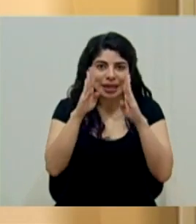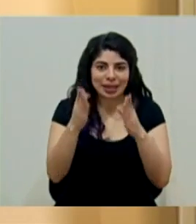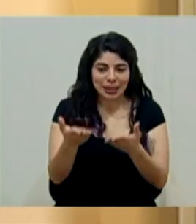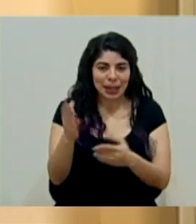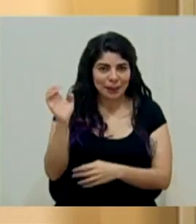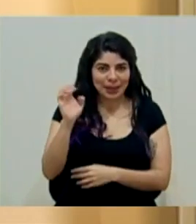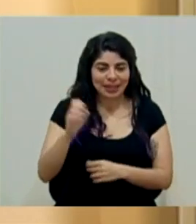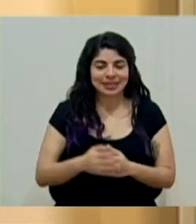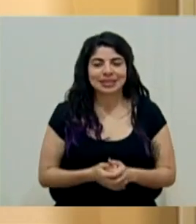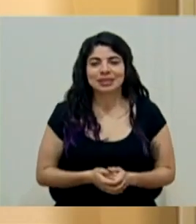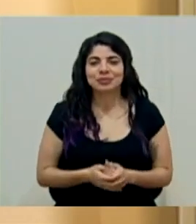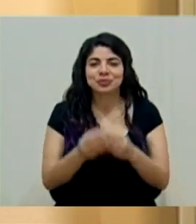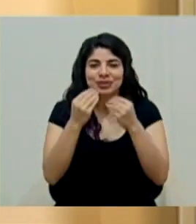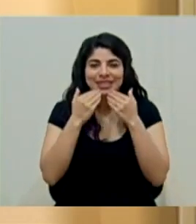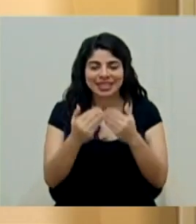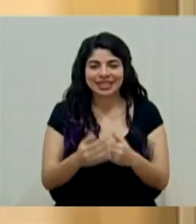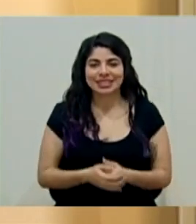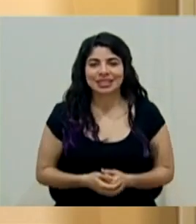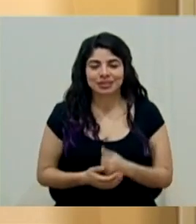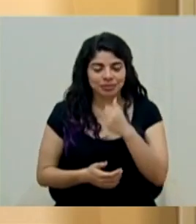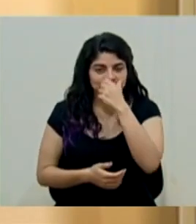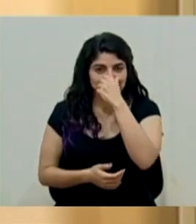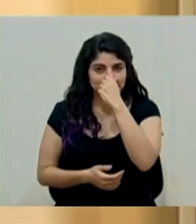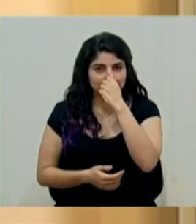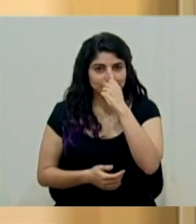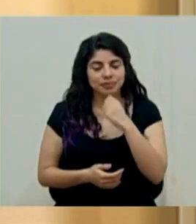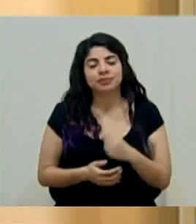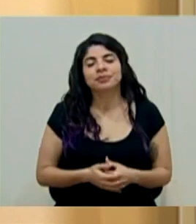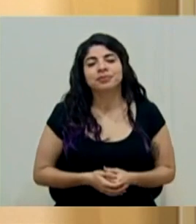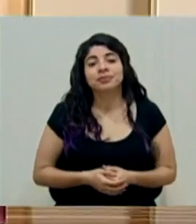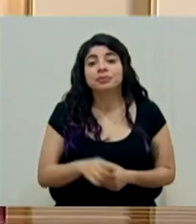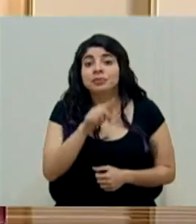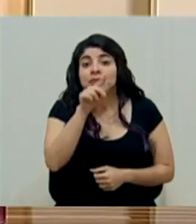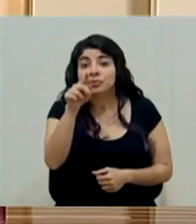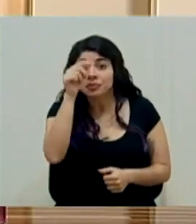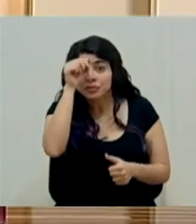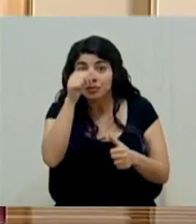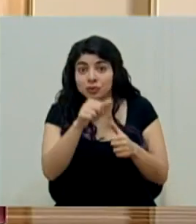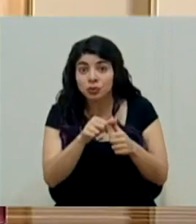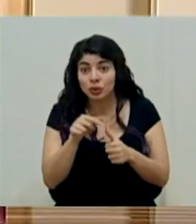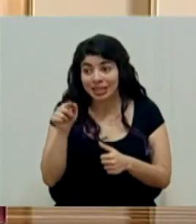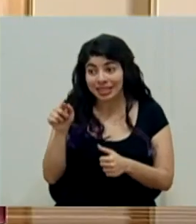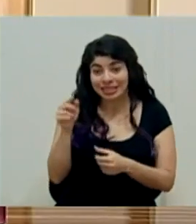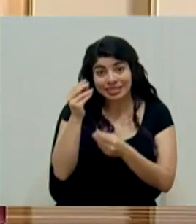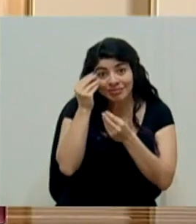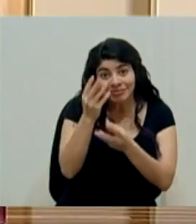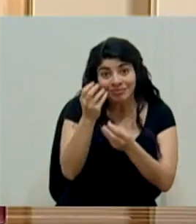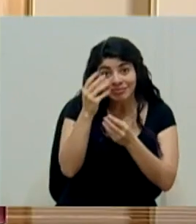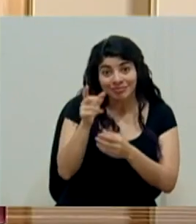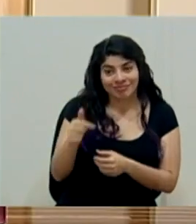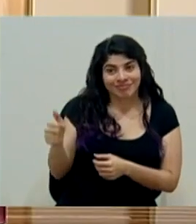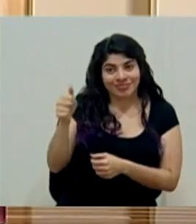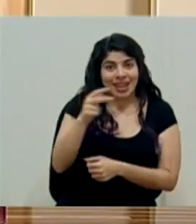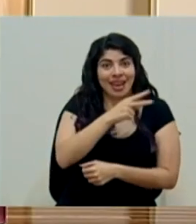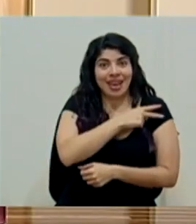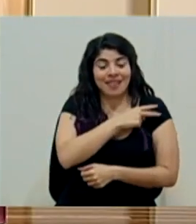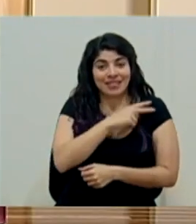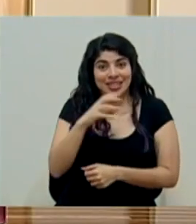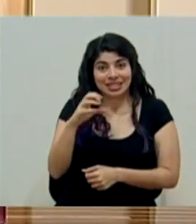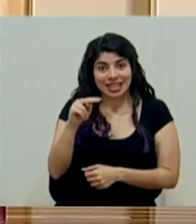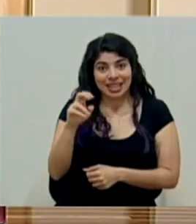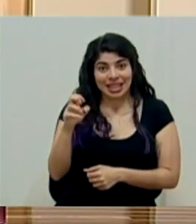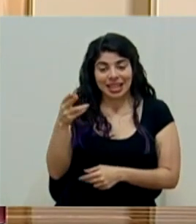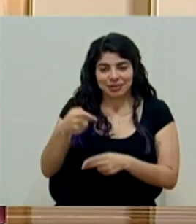de esta emergencia. Muchísimas gracias. Le recordamos que esta información ofrecida por el jefe de operaciones de la CNE, el